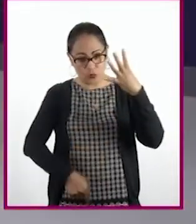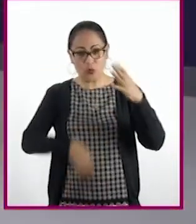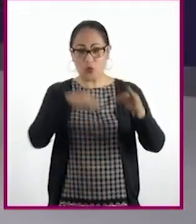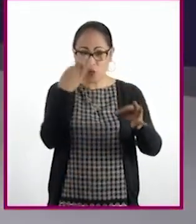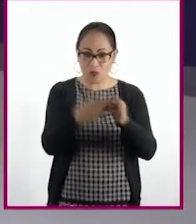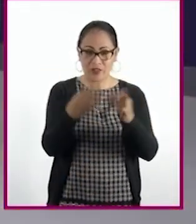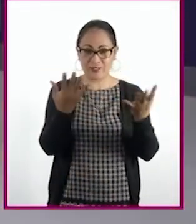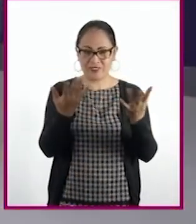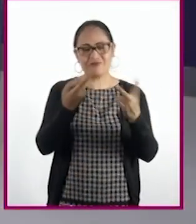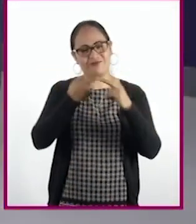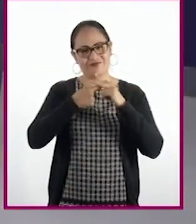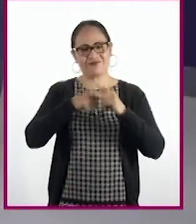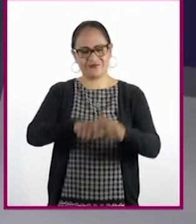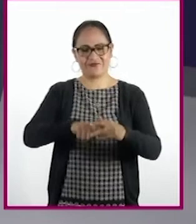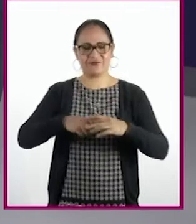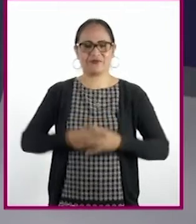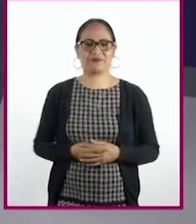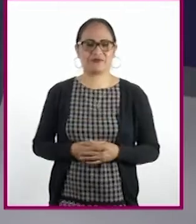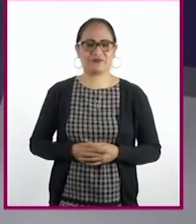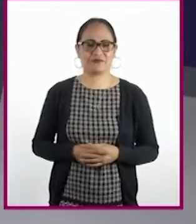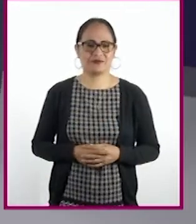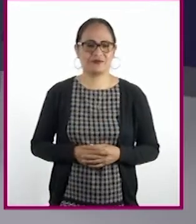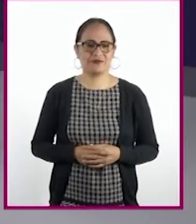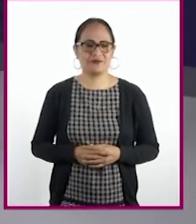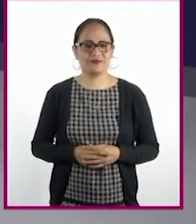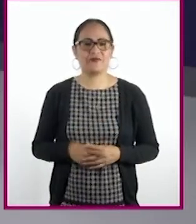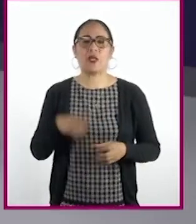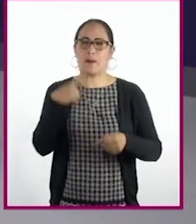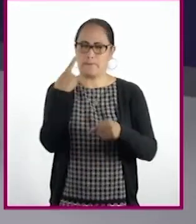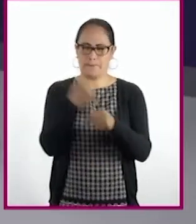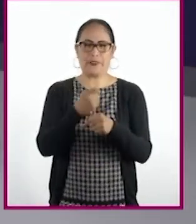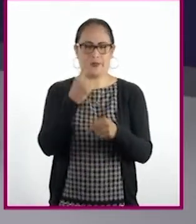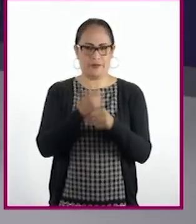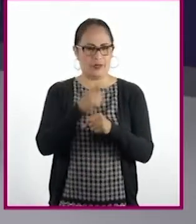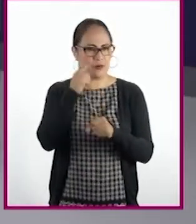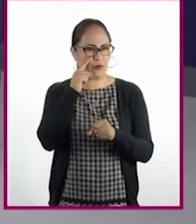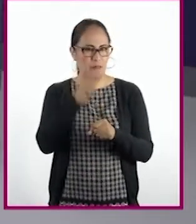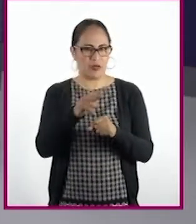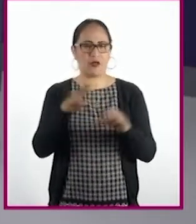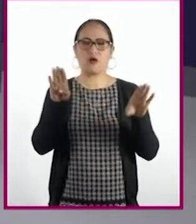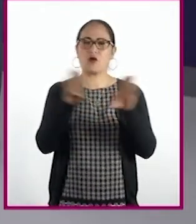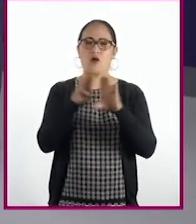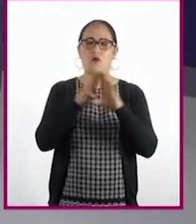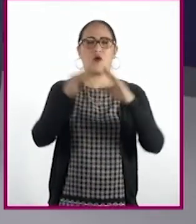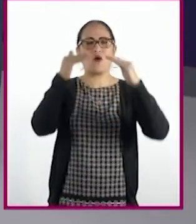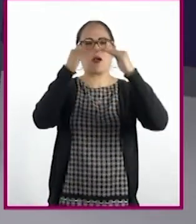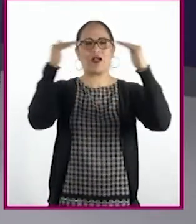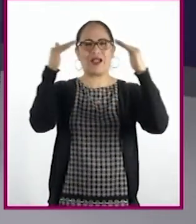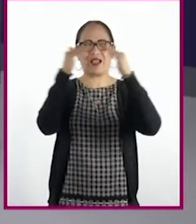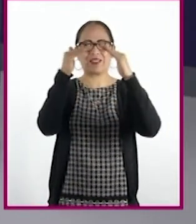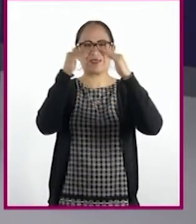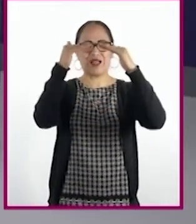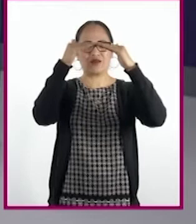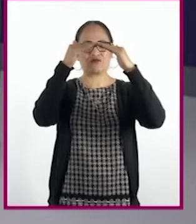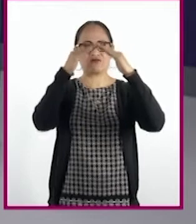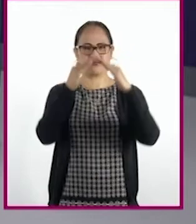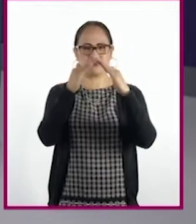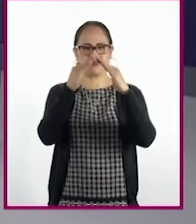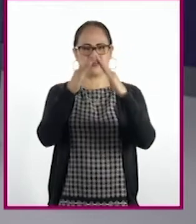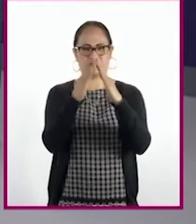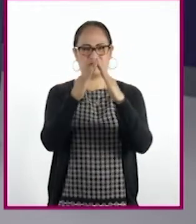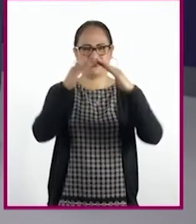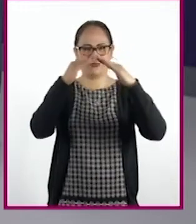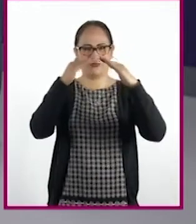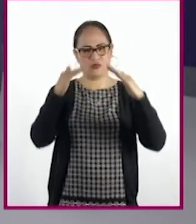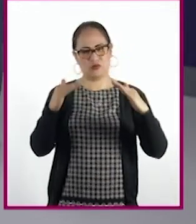¡Comencemos! Lo primero que debemos considerar es la inclinación que tiene el techo de la casa para poder identificar